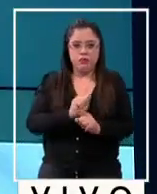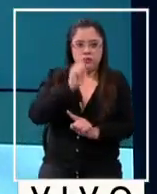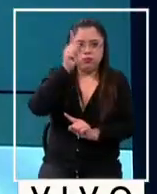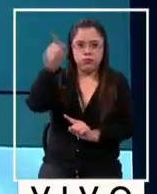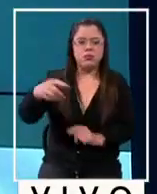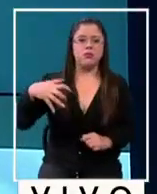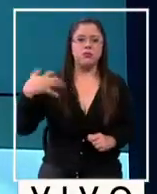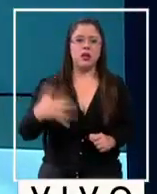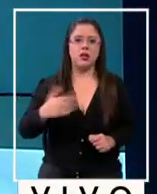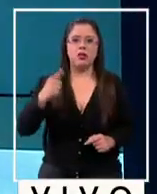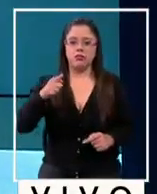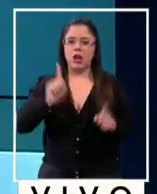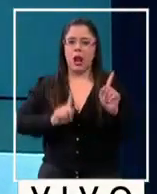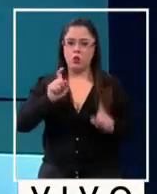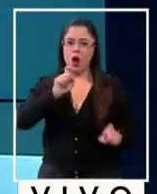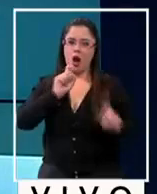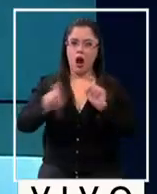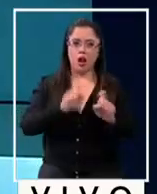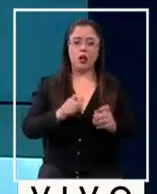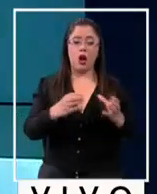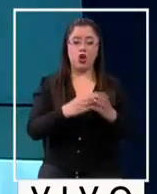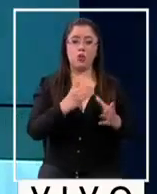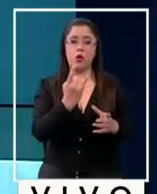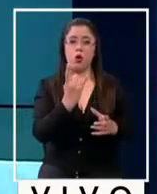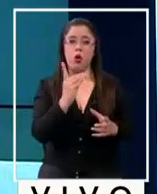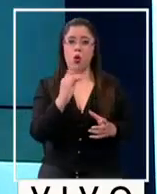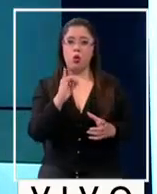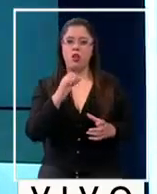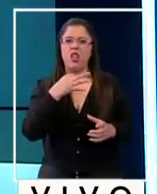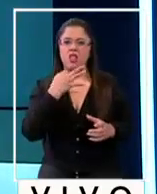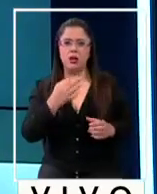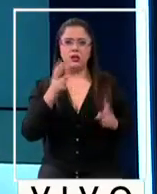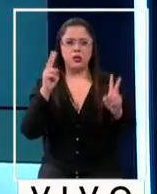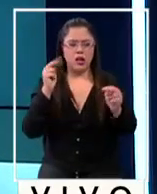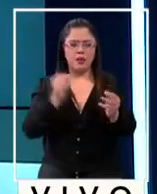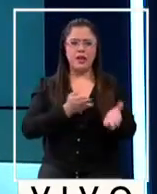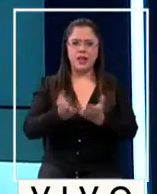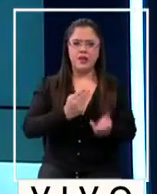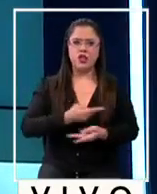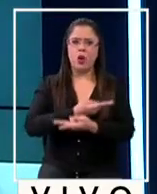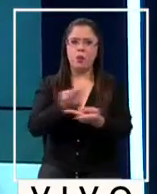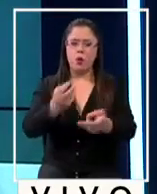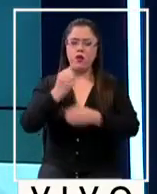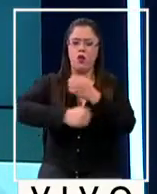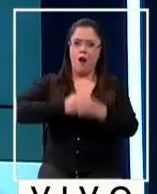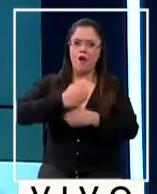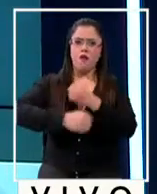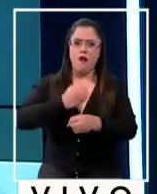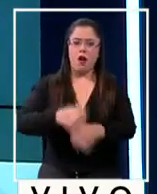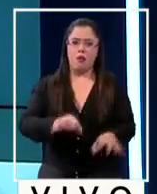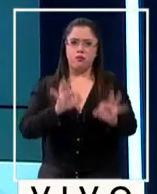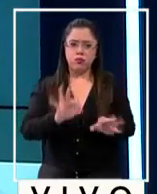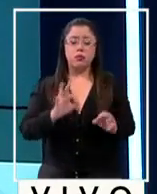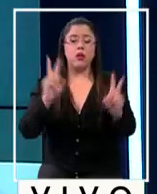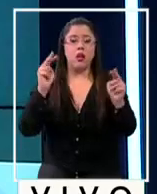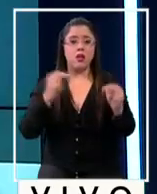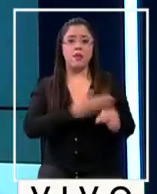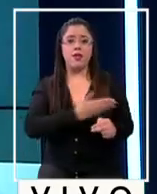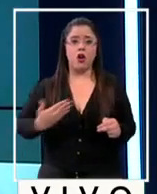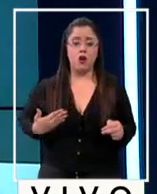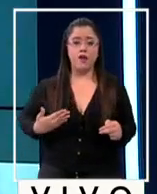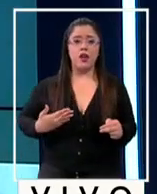generado reacciones encontradas, mientras la UDI ha destacado que los años de intachable servicio público, dicho sea de paso en gobiernos de la concertación,